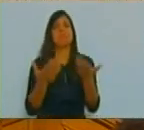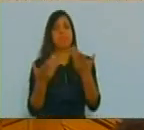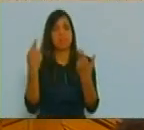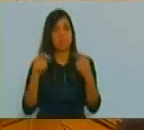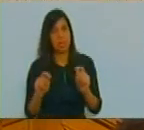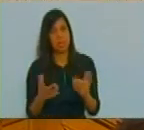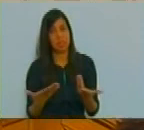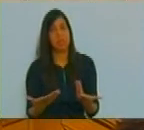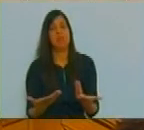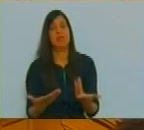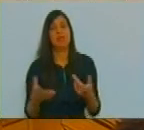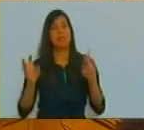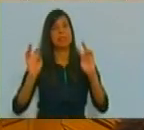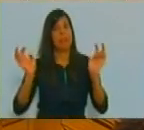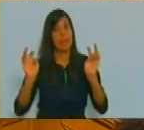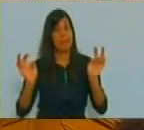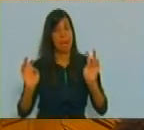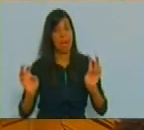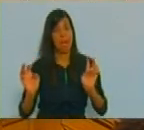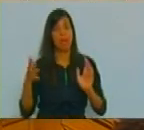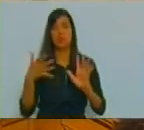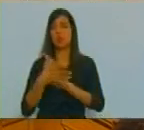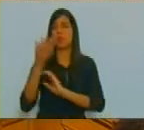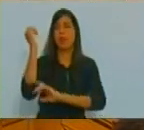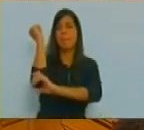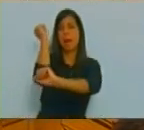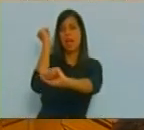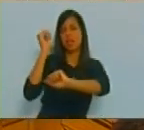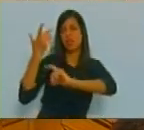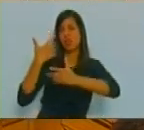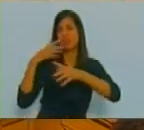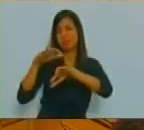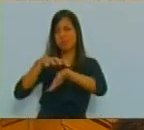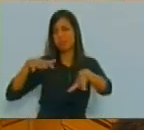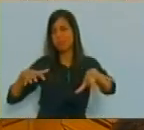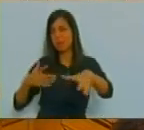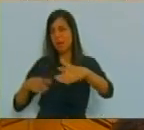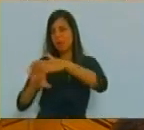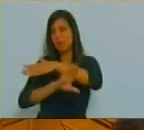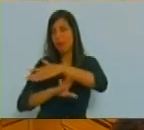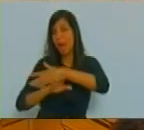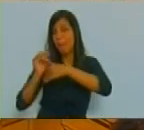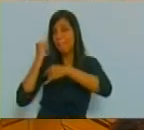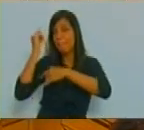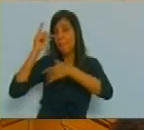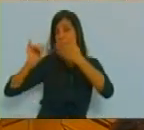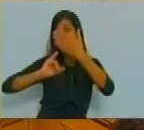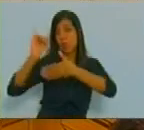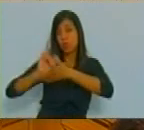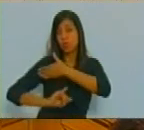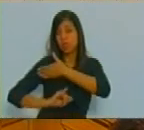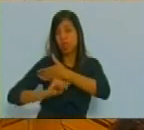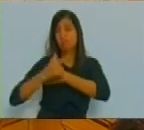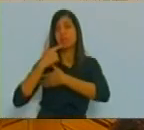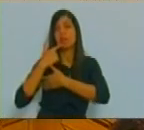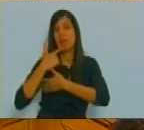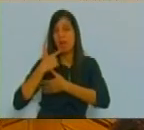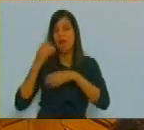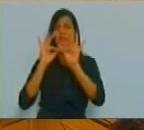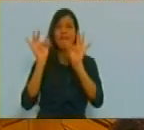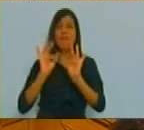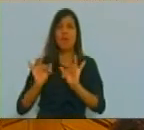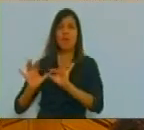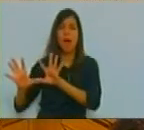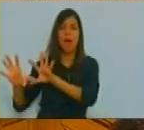la seguridad ciudadana es un mecanismo de neocolonización